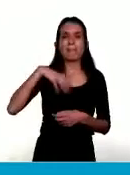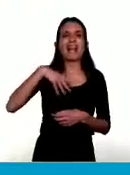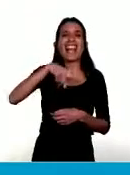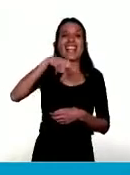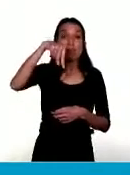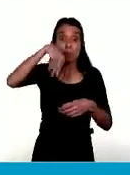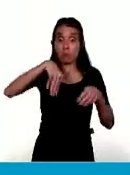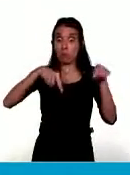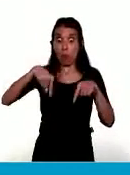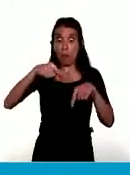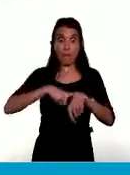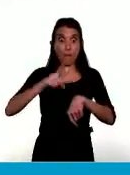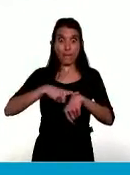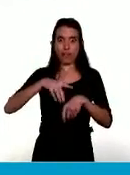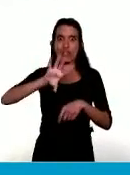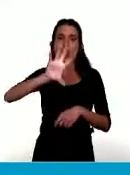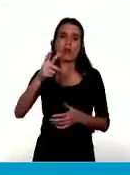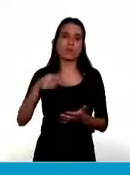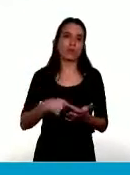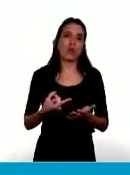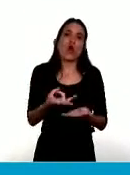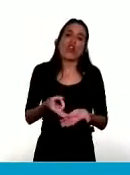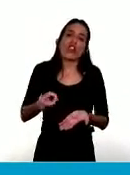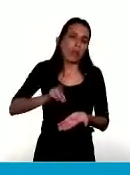nación. Ni tampoco apelar a lo obvio.